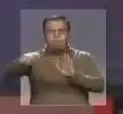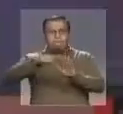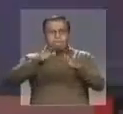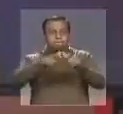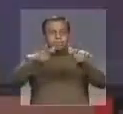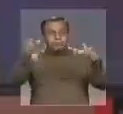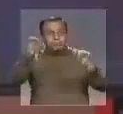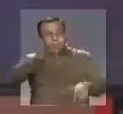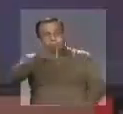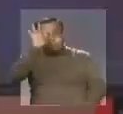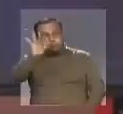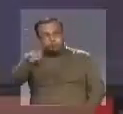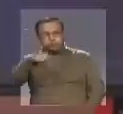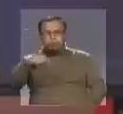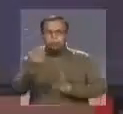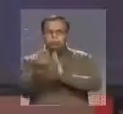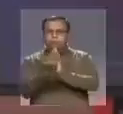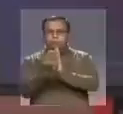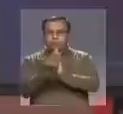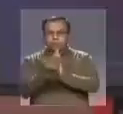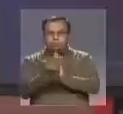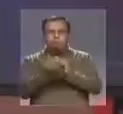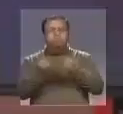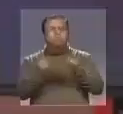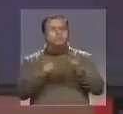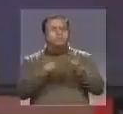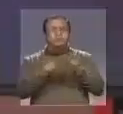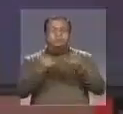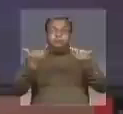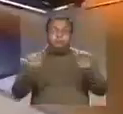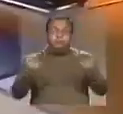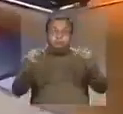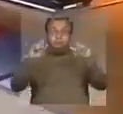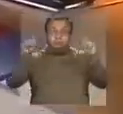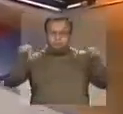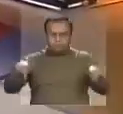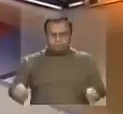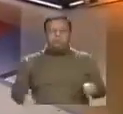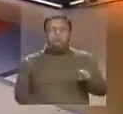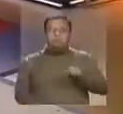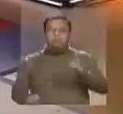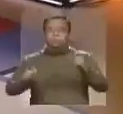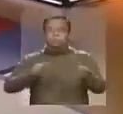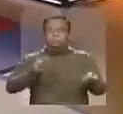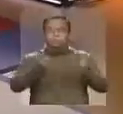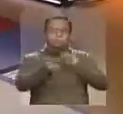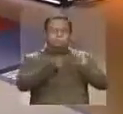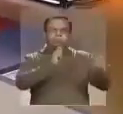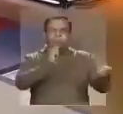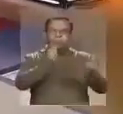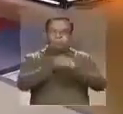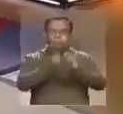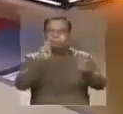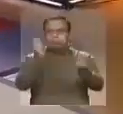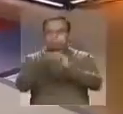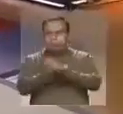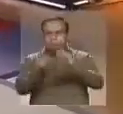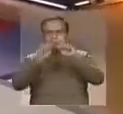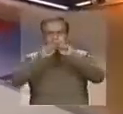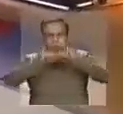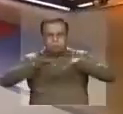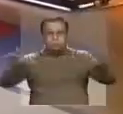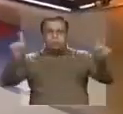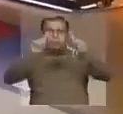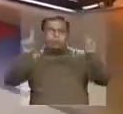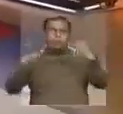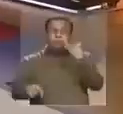alto índice de educación y hoy estamos viendo cierto cambio en las administraciones públicas, estamos viendo un poco